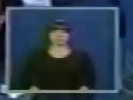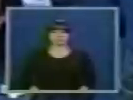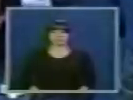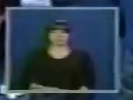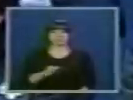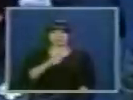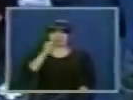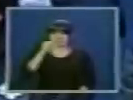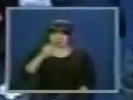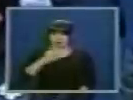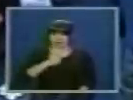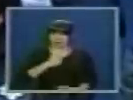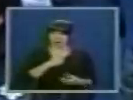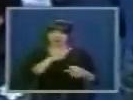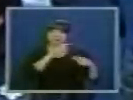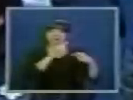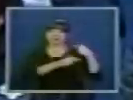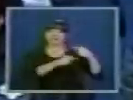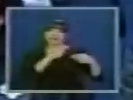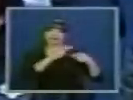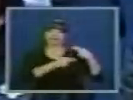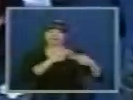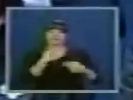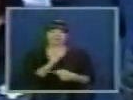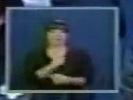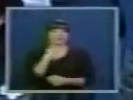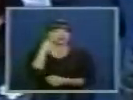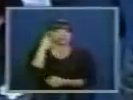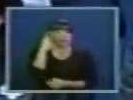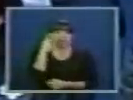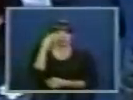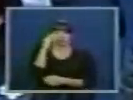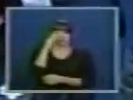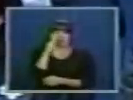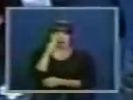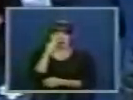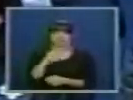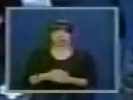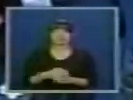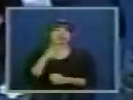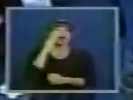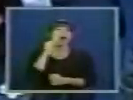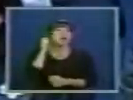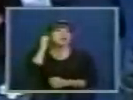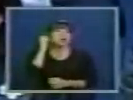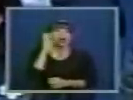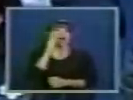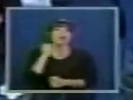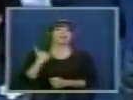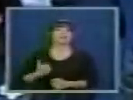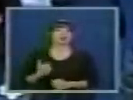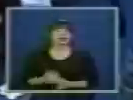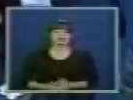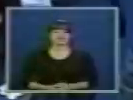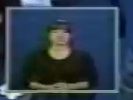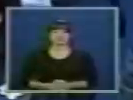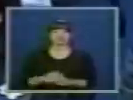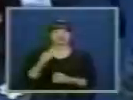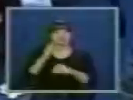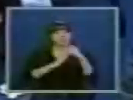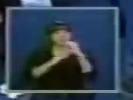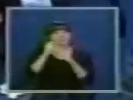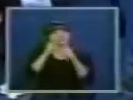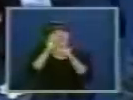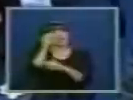Honremos el legado de nuestros padres, de nuestras madres, de nuestras abuelas y abuelos. Construyamos un